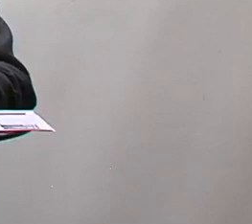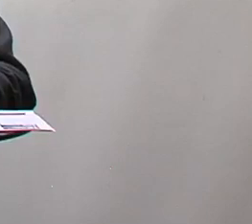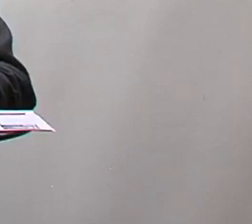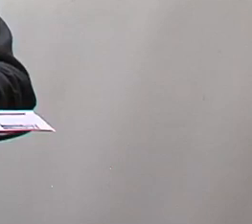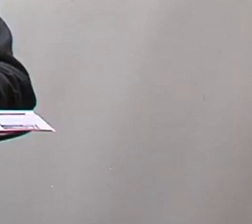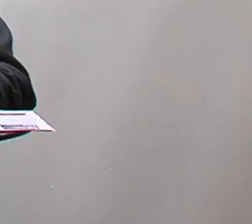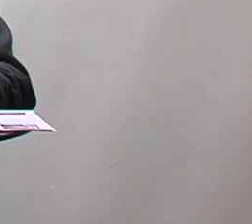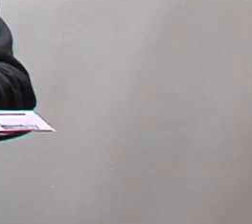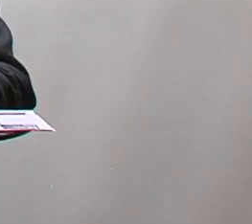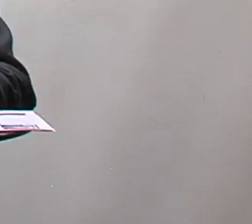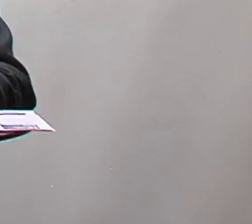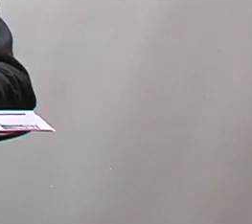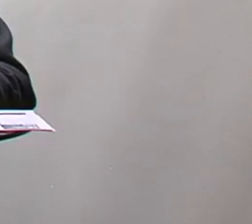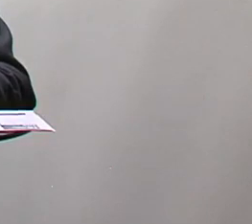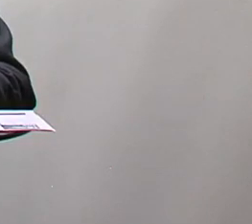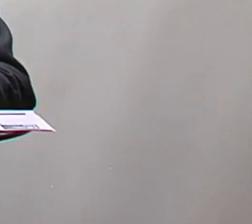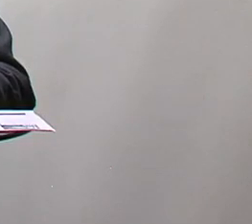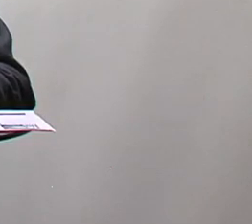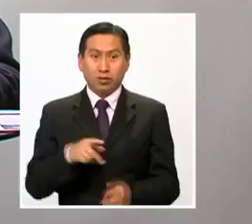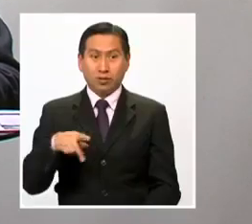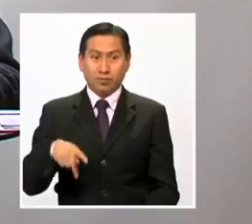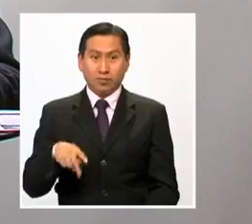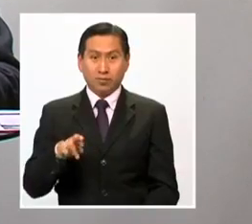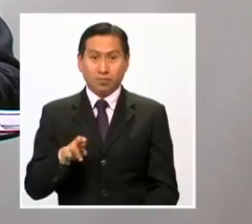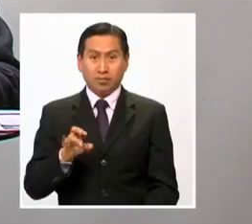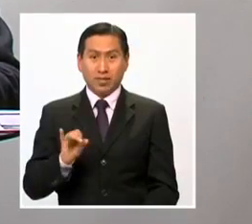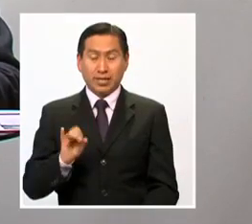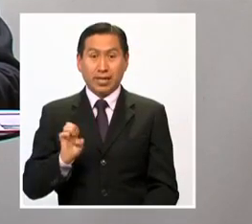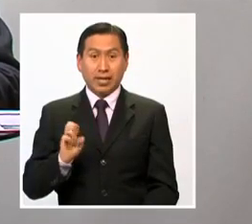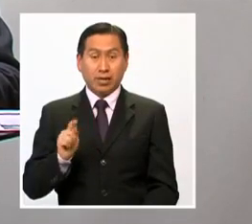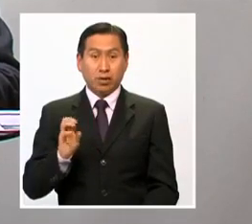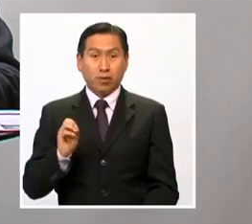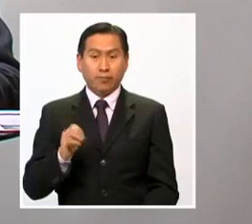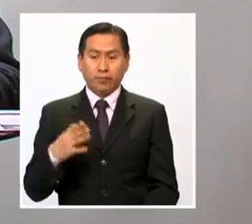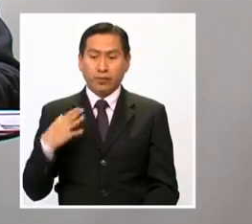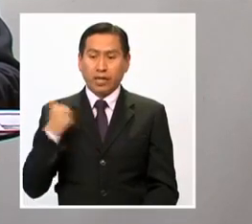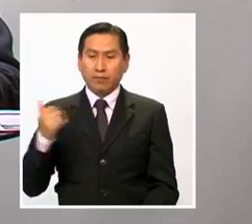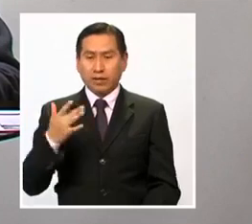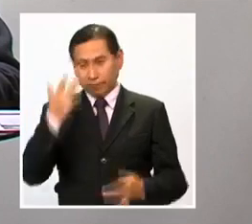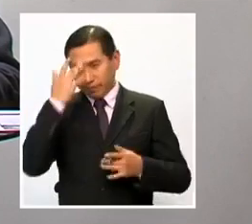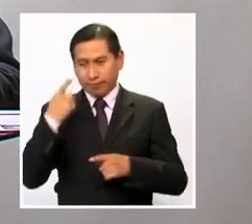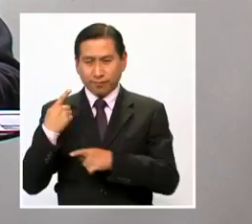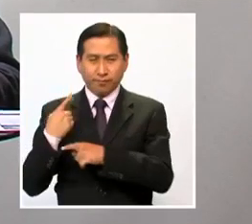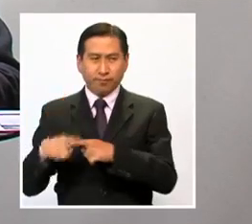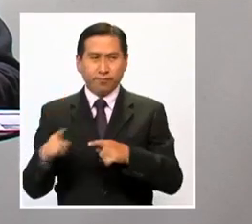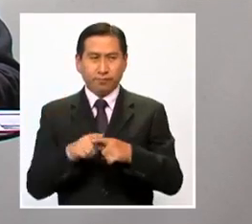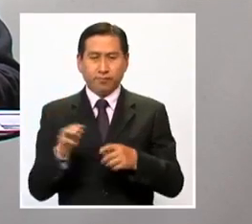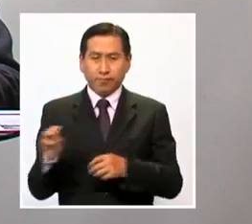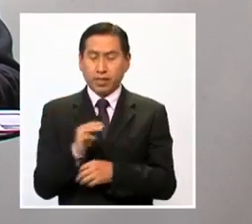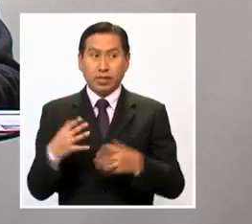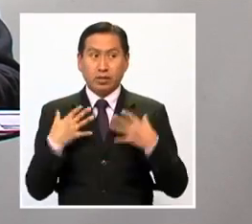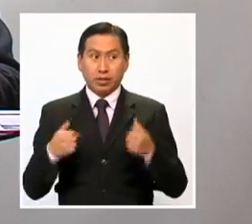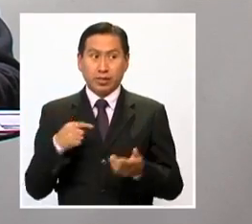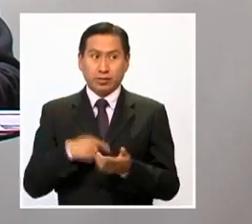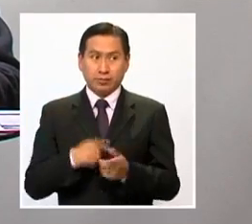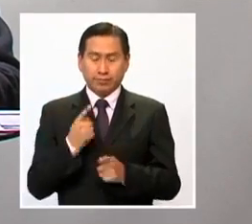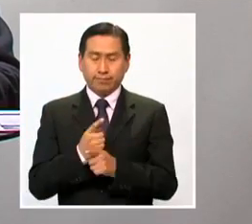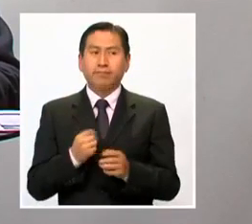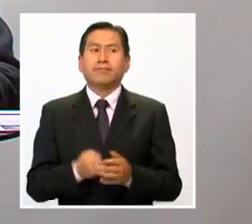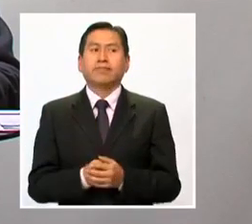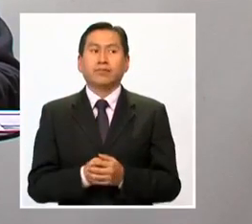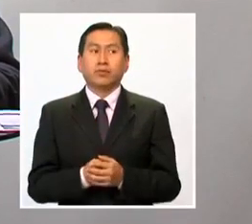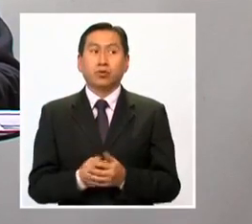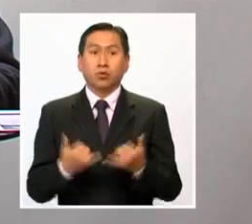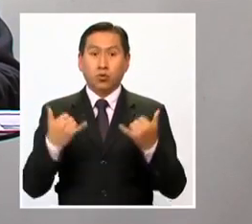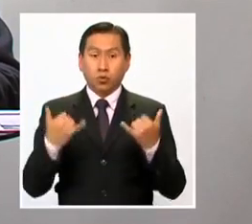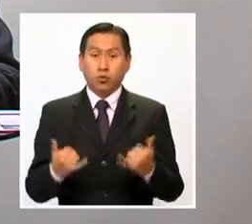les habla el doctor virgilio barrón jefe de la unidad de epidemiología del ministerio de salud hoy